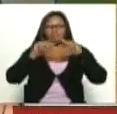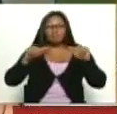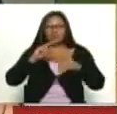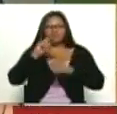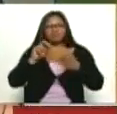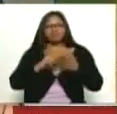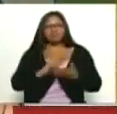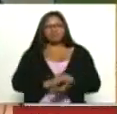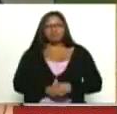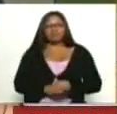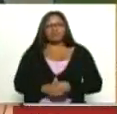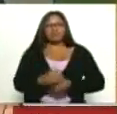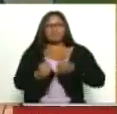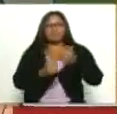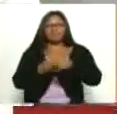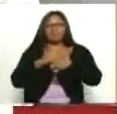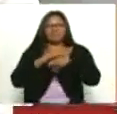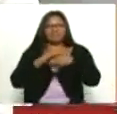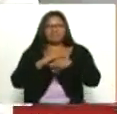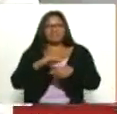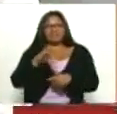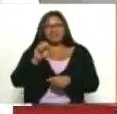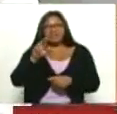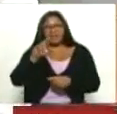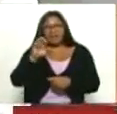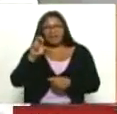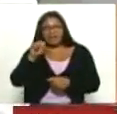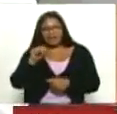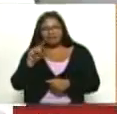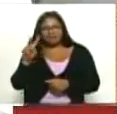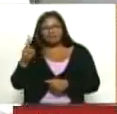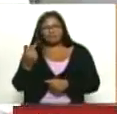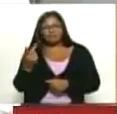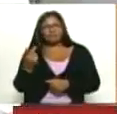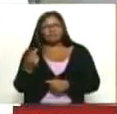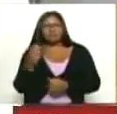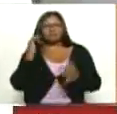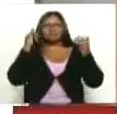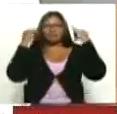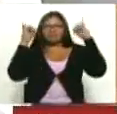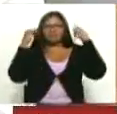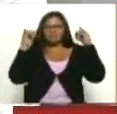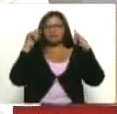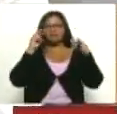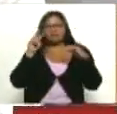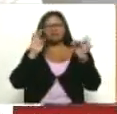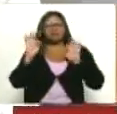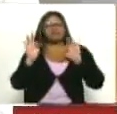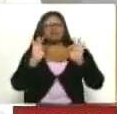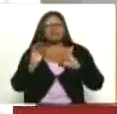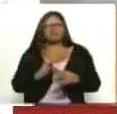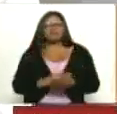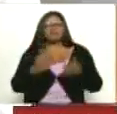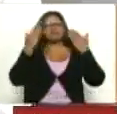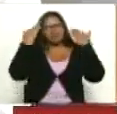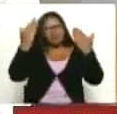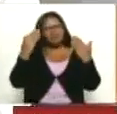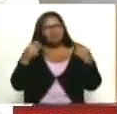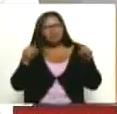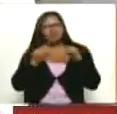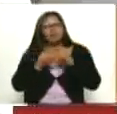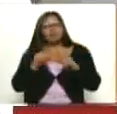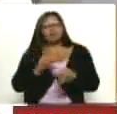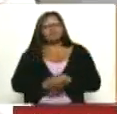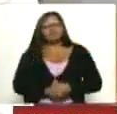acompaña la viceministra Karen Millán. Es el segundo festival de teatro que se está desarrollando. Así es. Un saludo, Michelle. Un